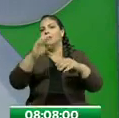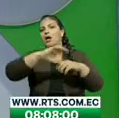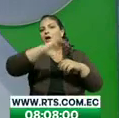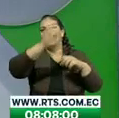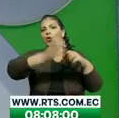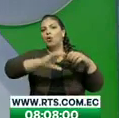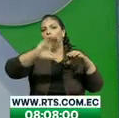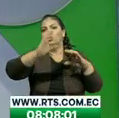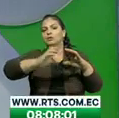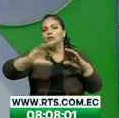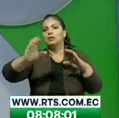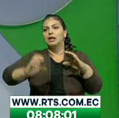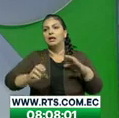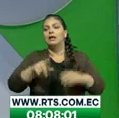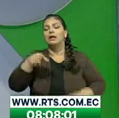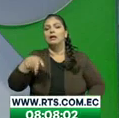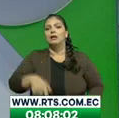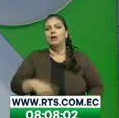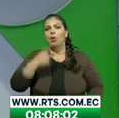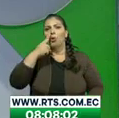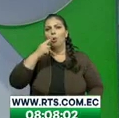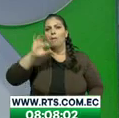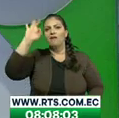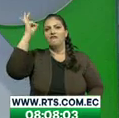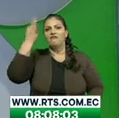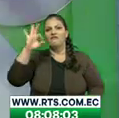OIAD investigan las causas del percance.